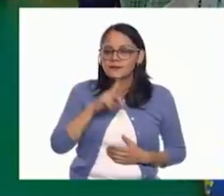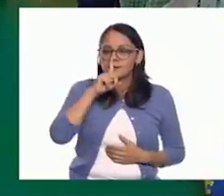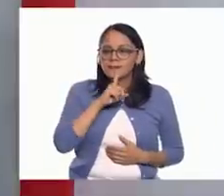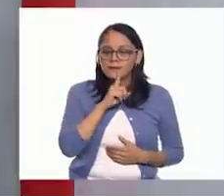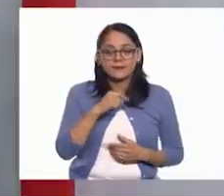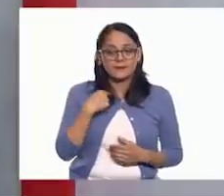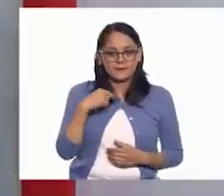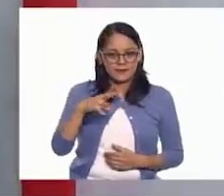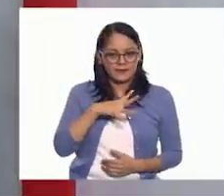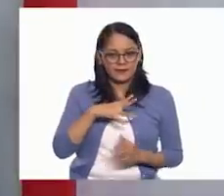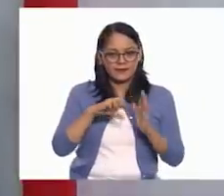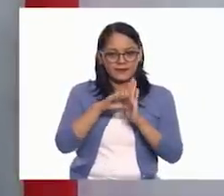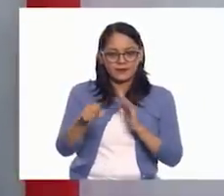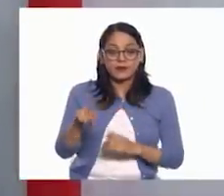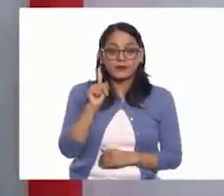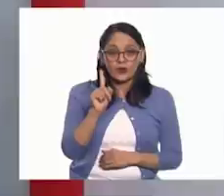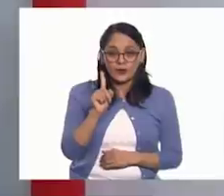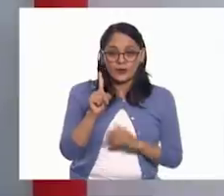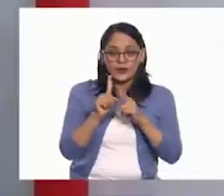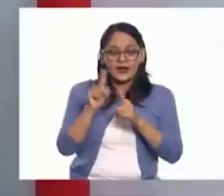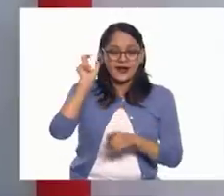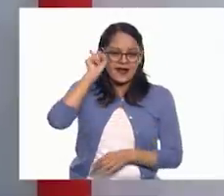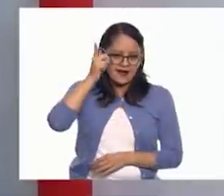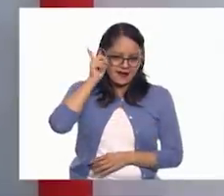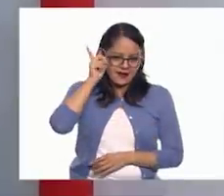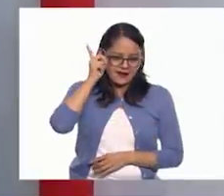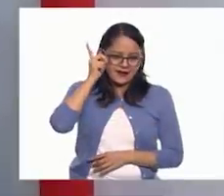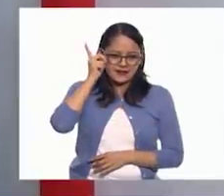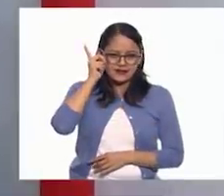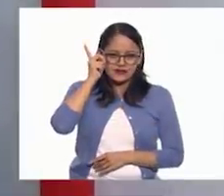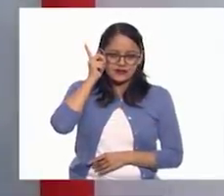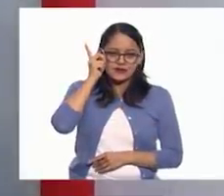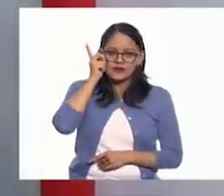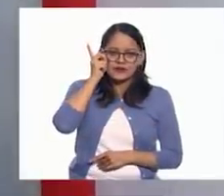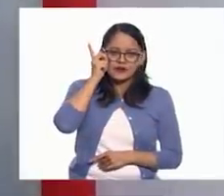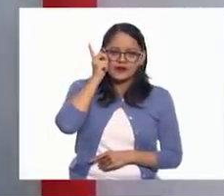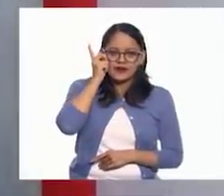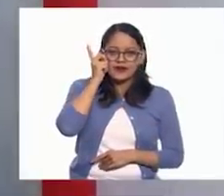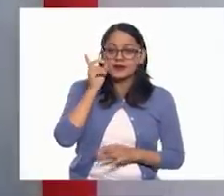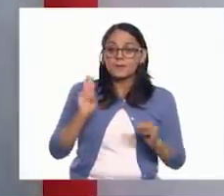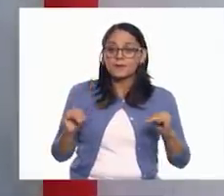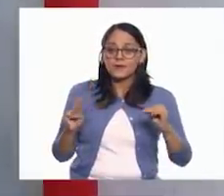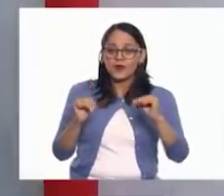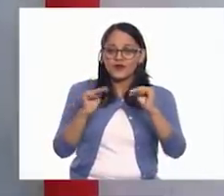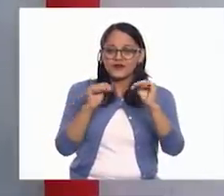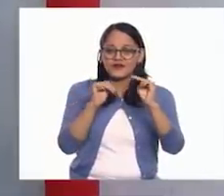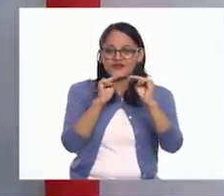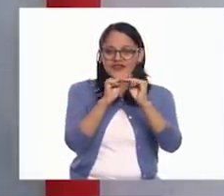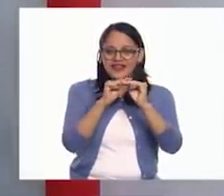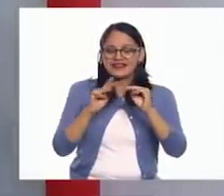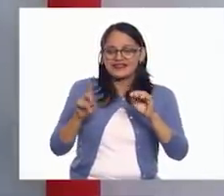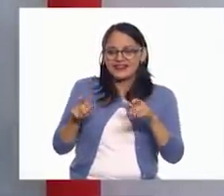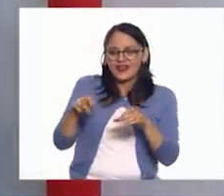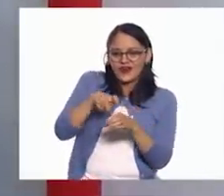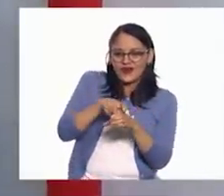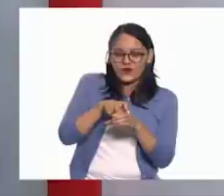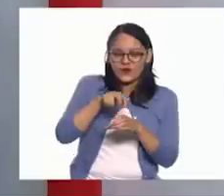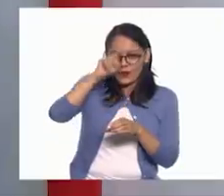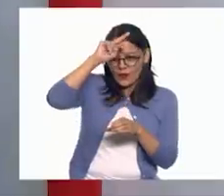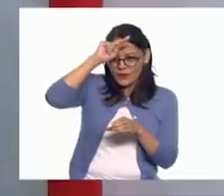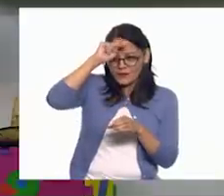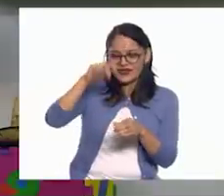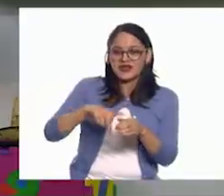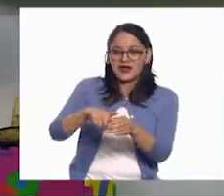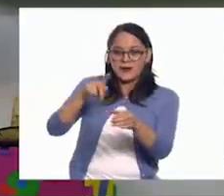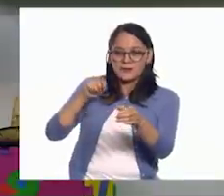mira, ahí va un caballo subiendo ahí por la montaña con una hormiga y un pájaro atrás